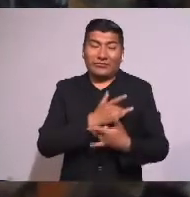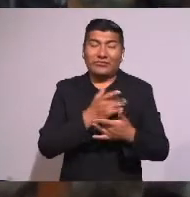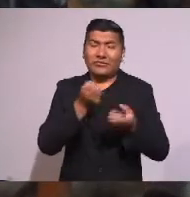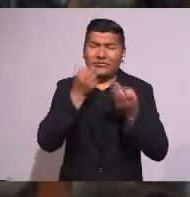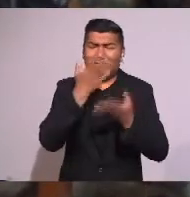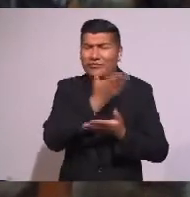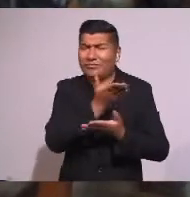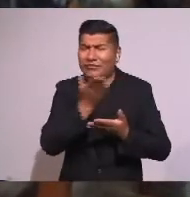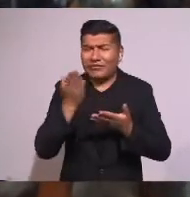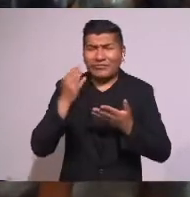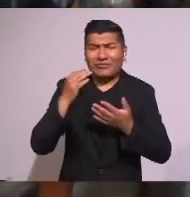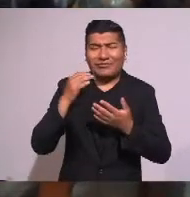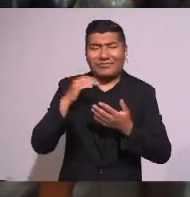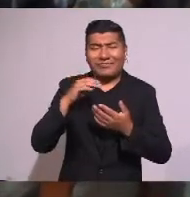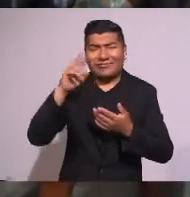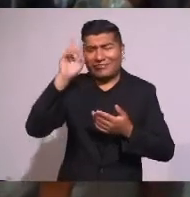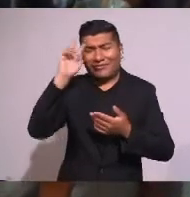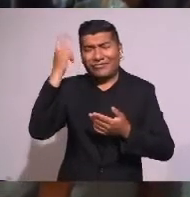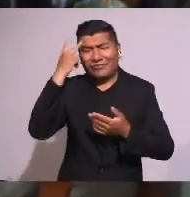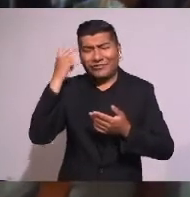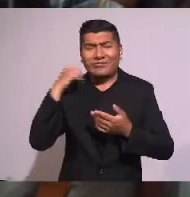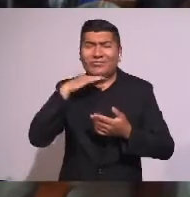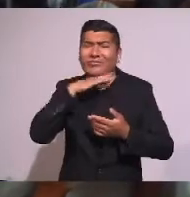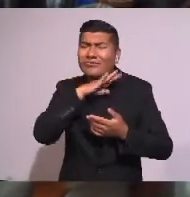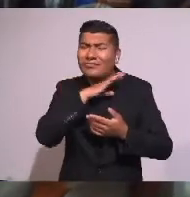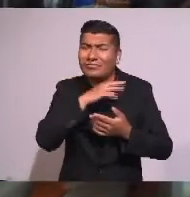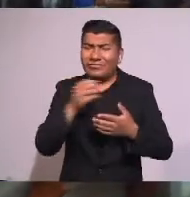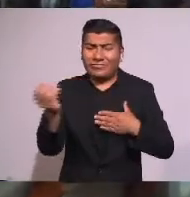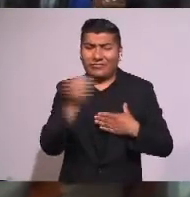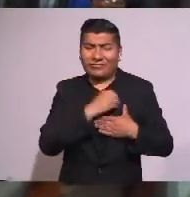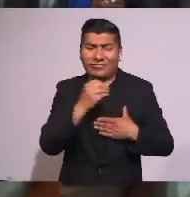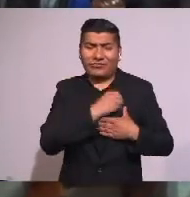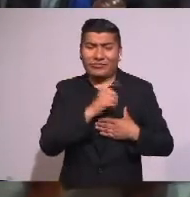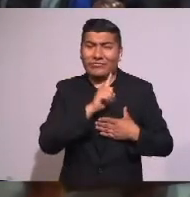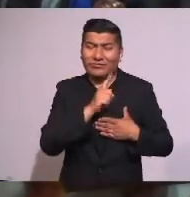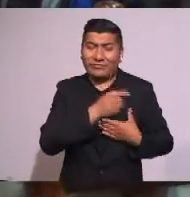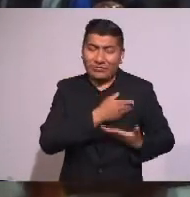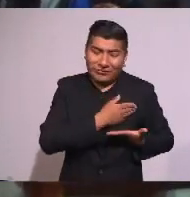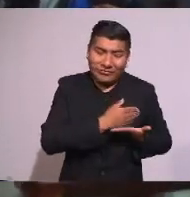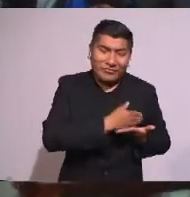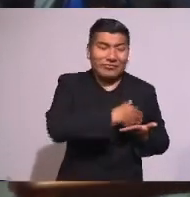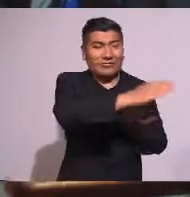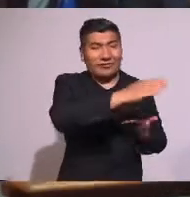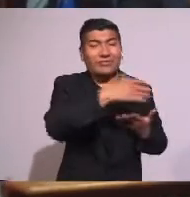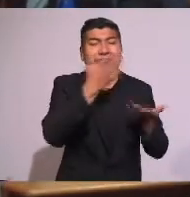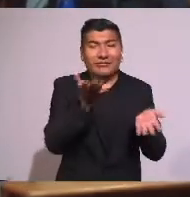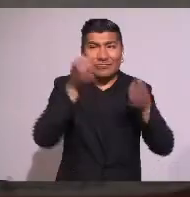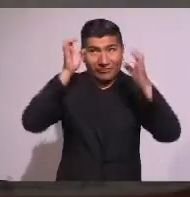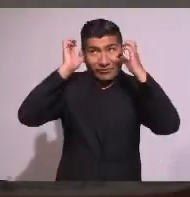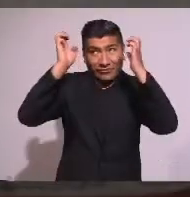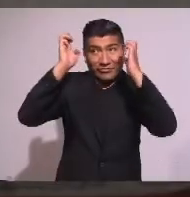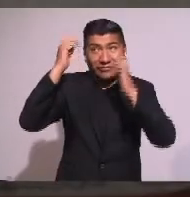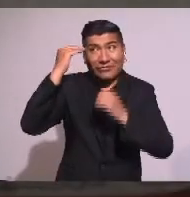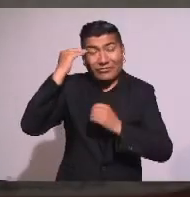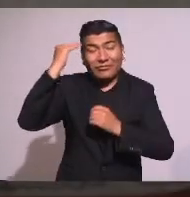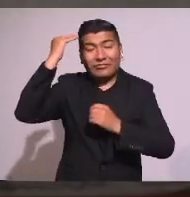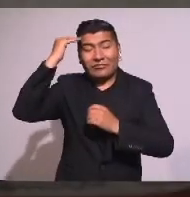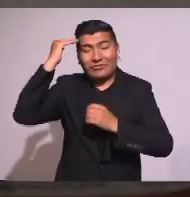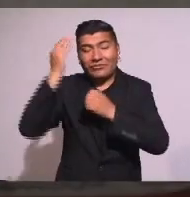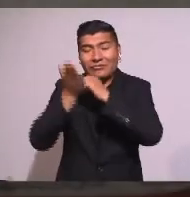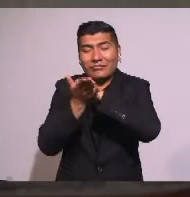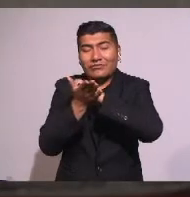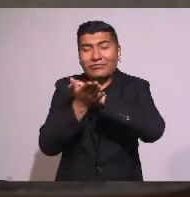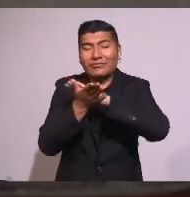cosas superfluas de las que lo hemos llenado, hay que educar nuestra mente, hay que